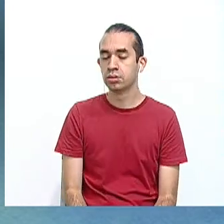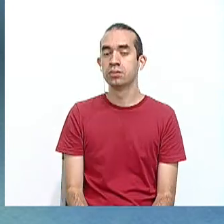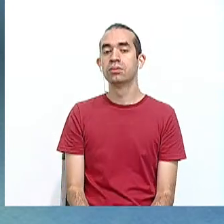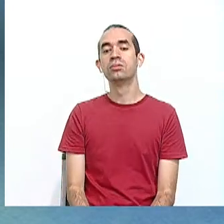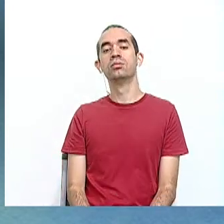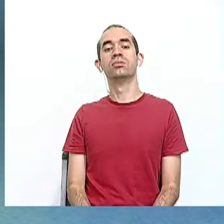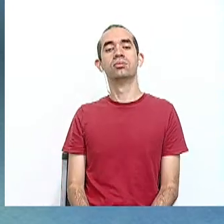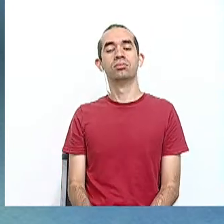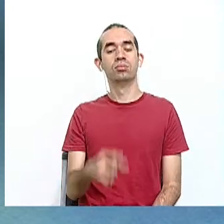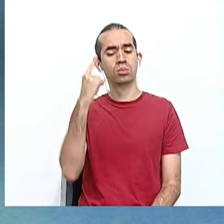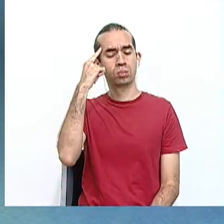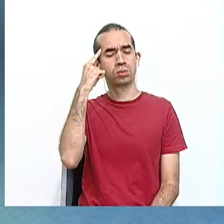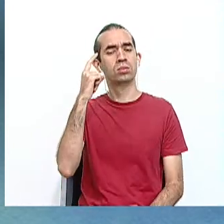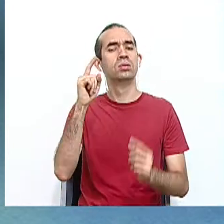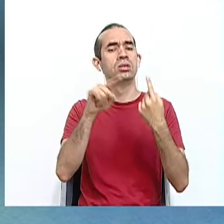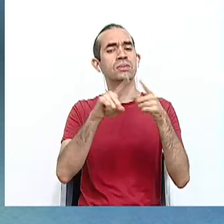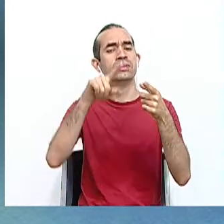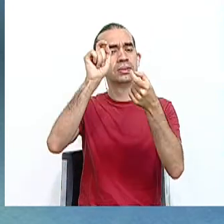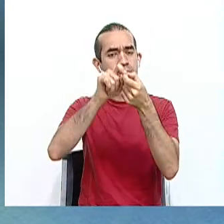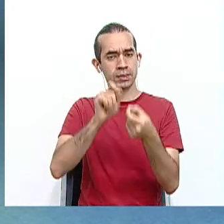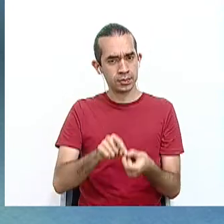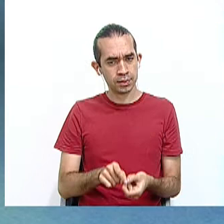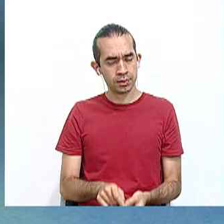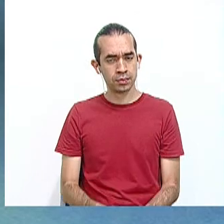Consideremos todos estos detalles.